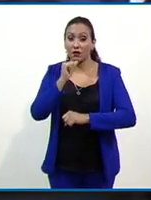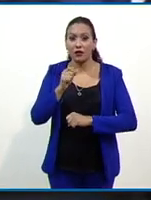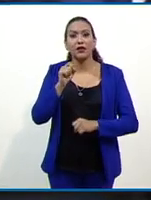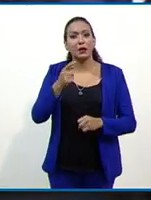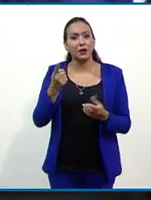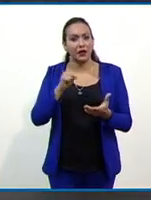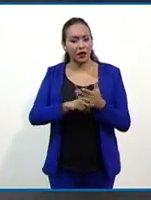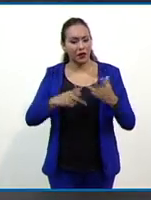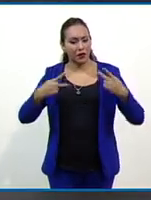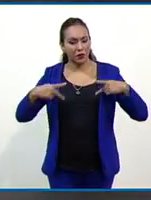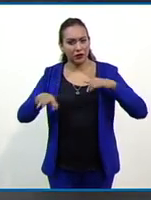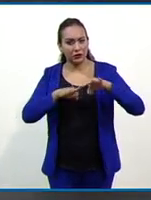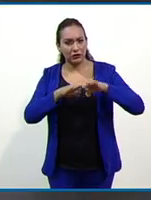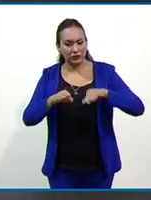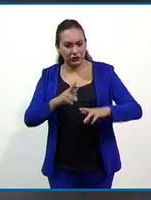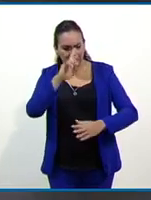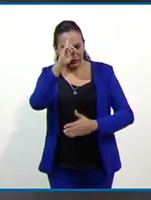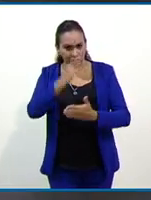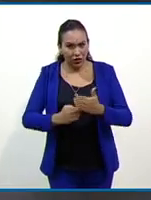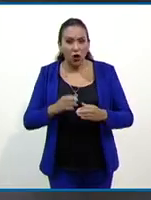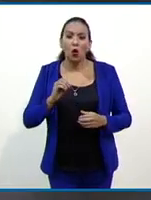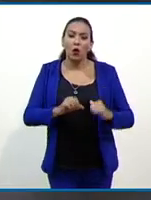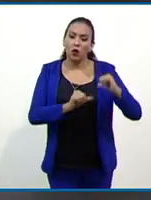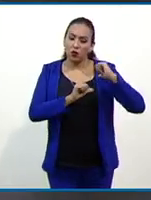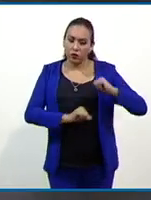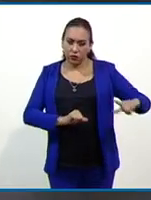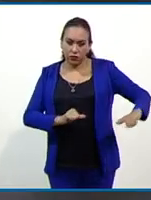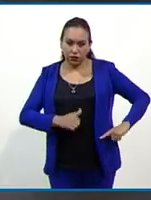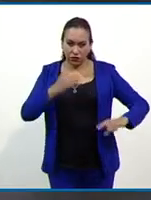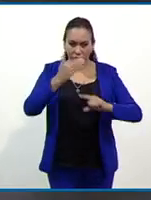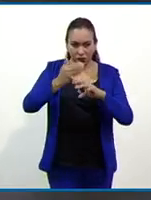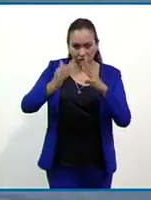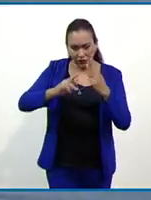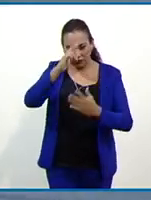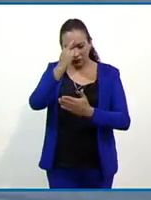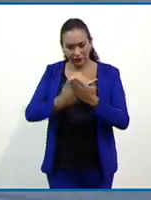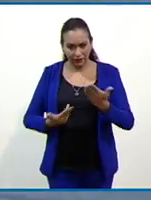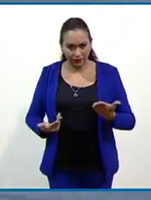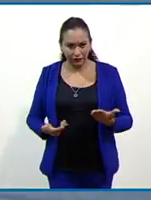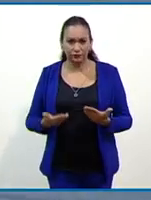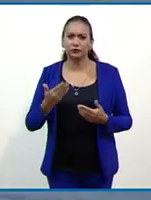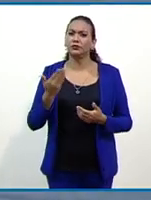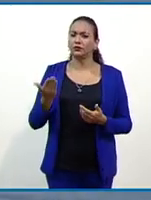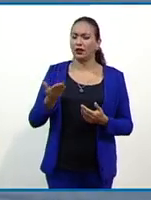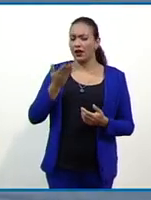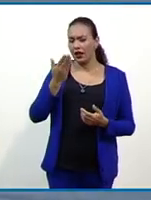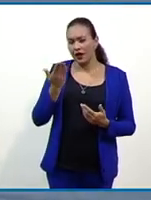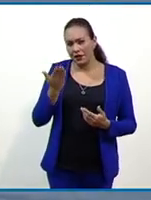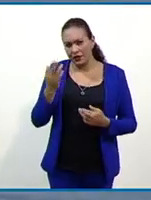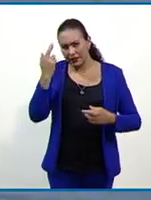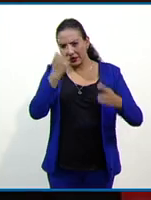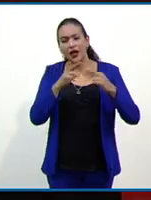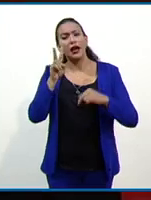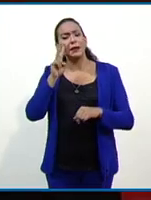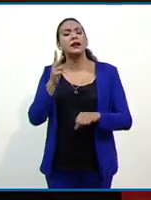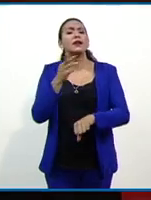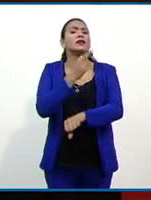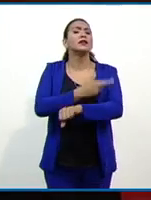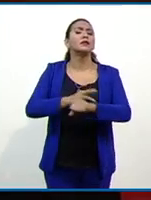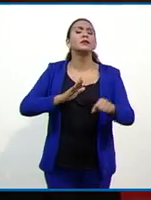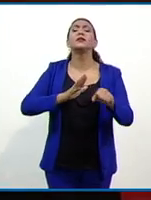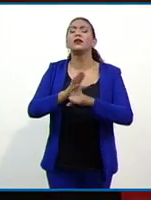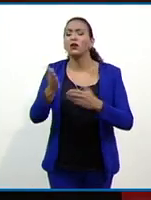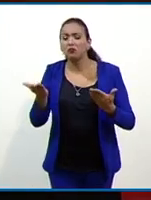de división de poderes. La ministra presidenta consultó al Pleno cuál era el trámite que debía seguir en casos que, como